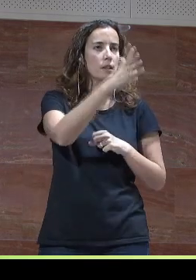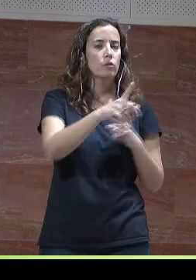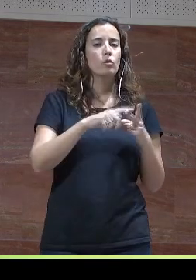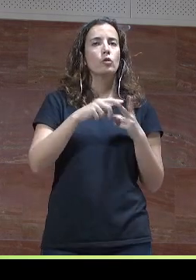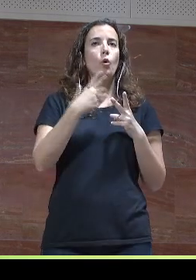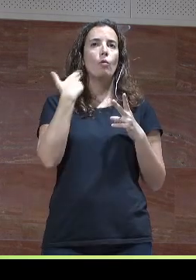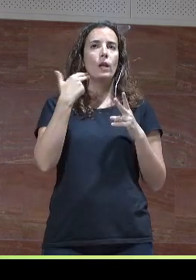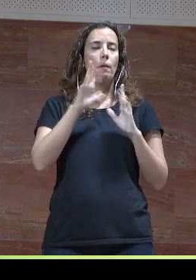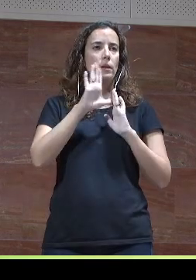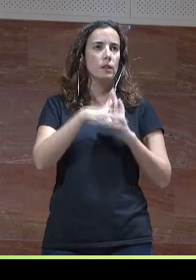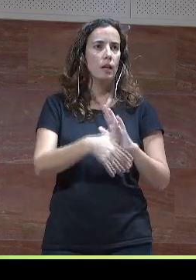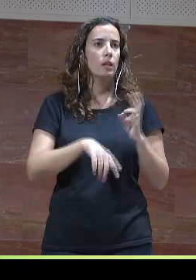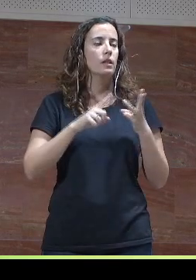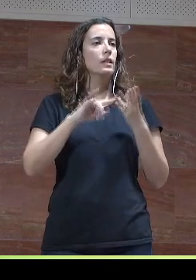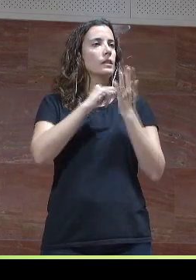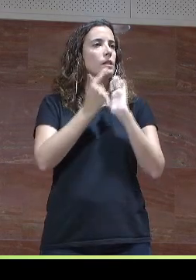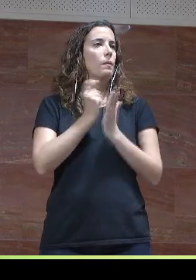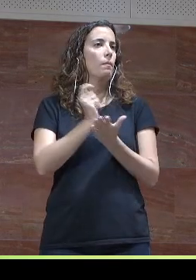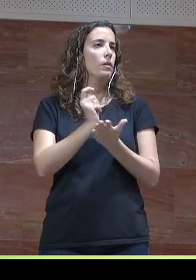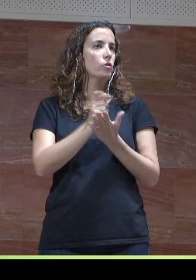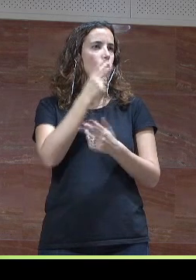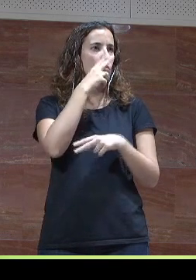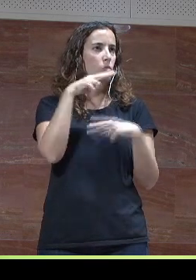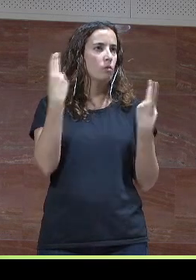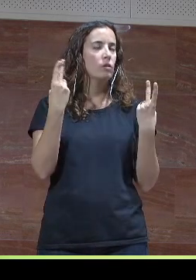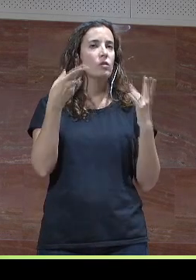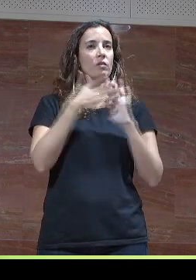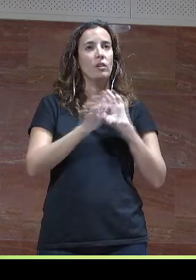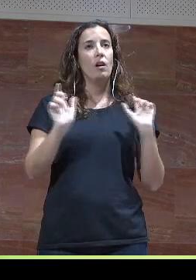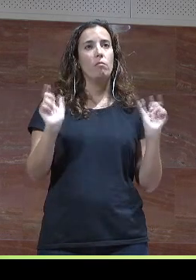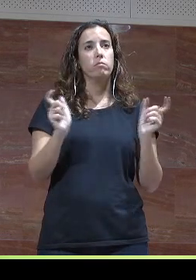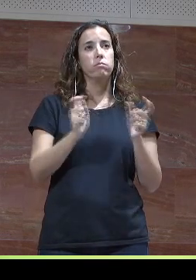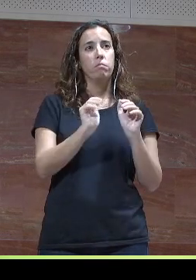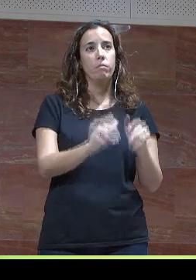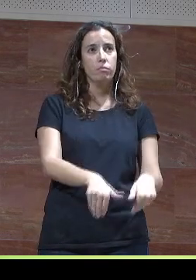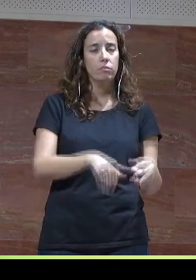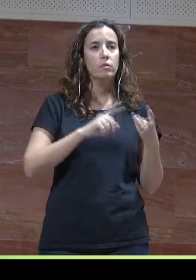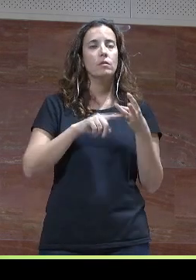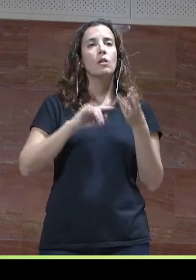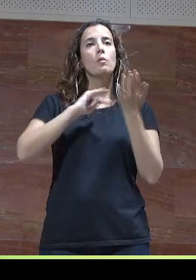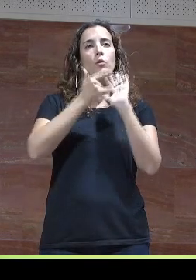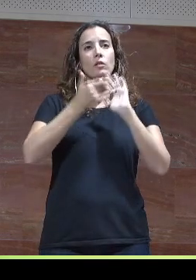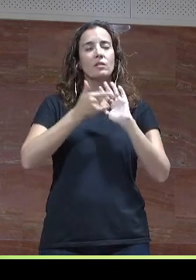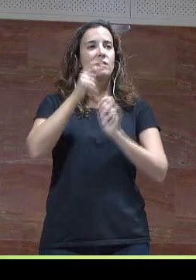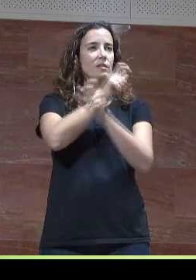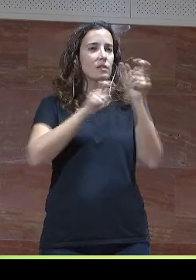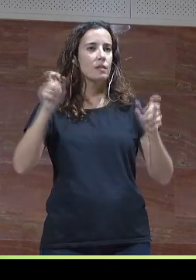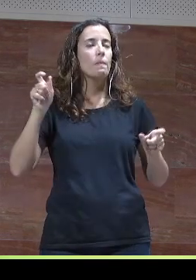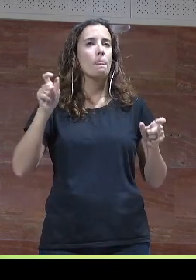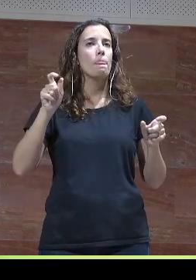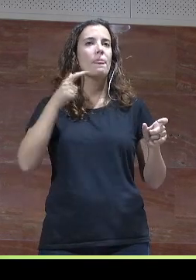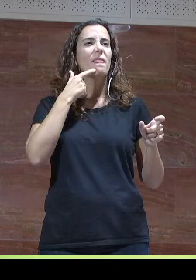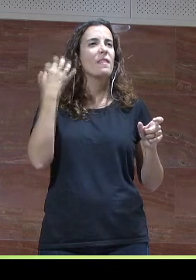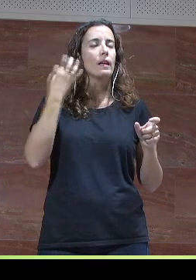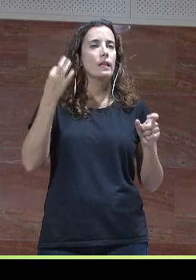jubilar más tarde, el sistema de pensiones público va a hacer plof, las proyecciones de población lo único que nos indican es que